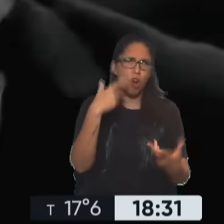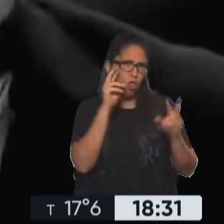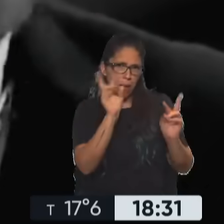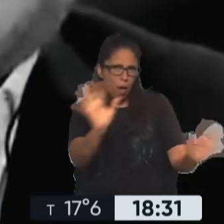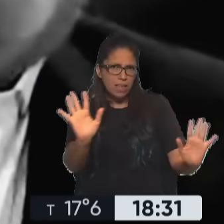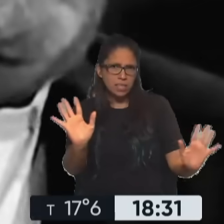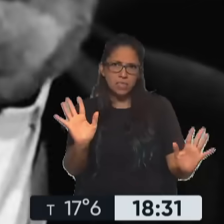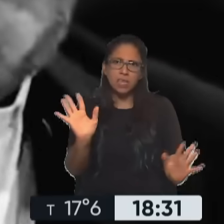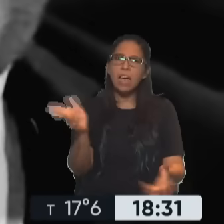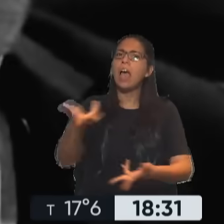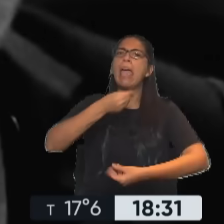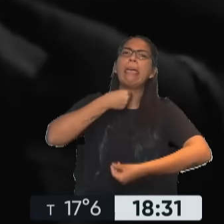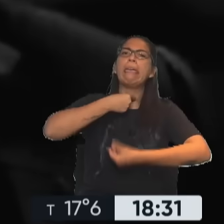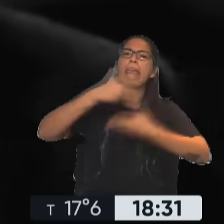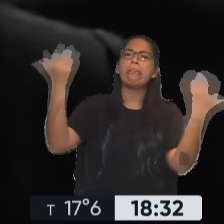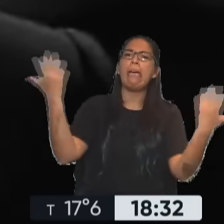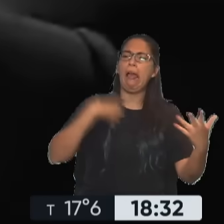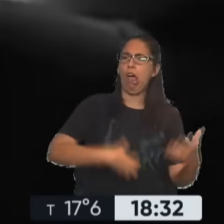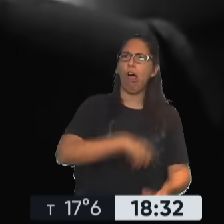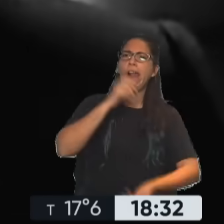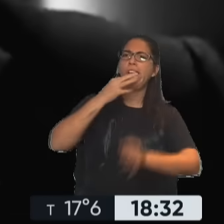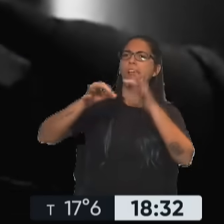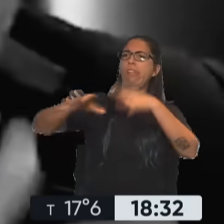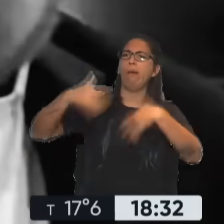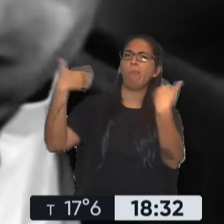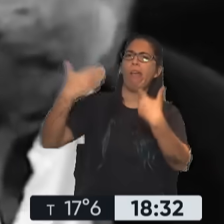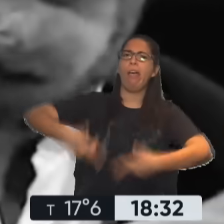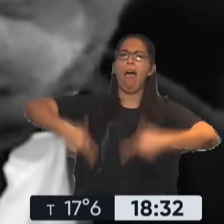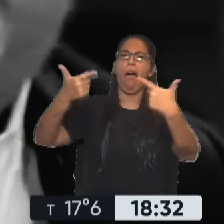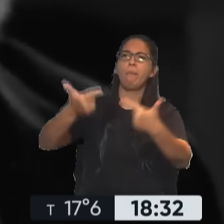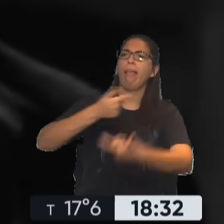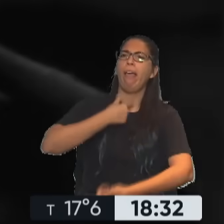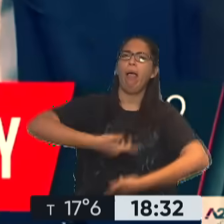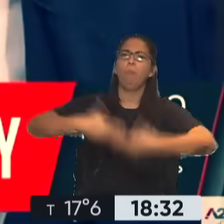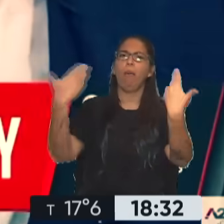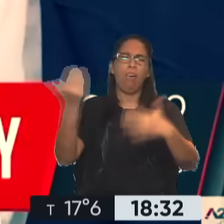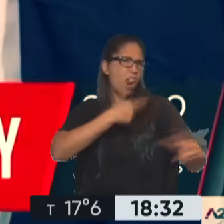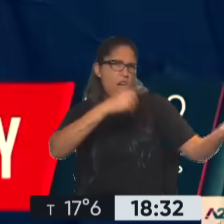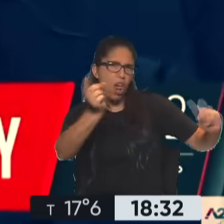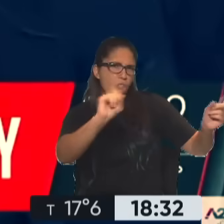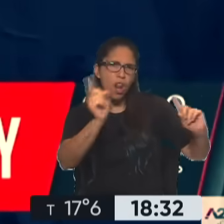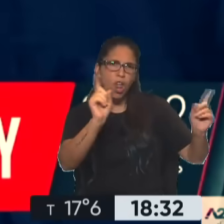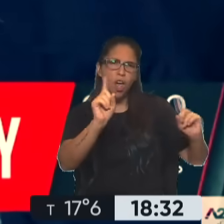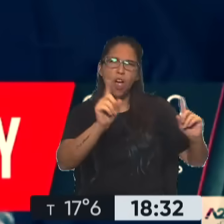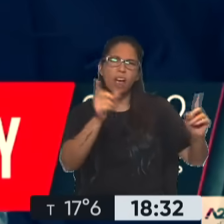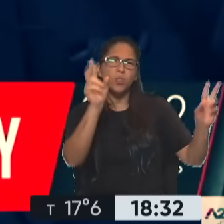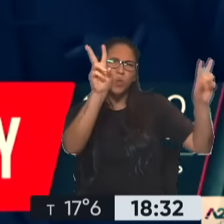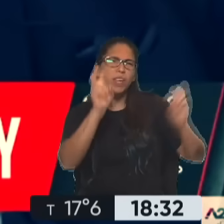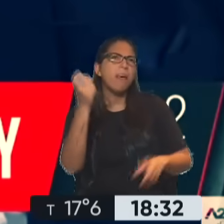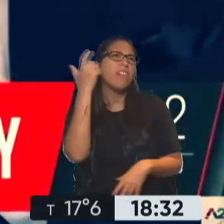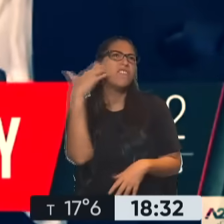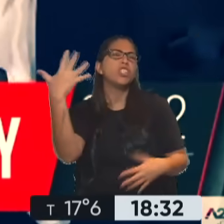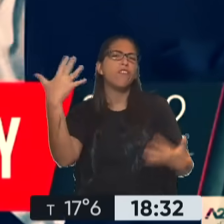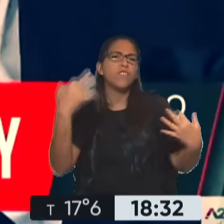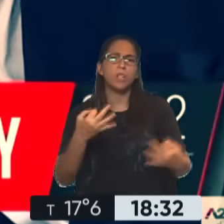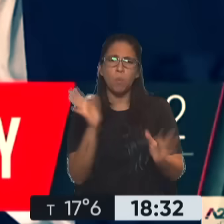dijo él, yo no el te que veo quiera así. vender un órgano lo puede vender. El que quiere portar armas, que porte armas, la ley de armas. Pero estaban hablando de es un tema filosófico. Si vos